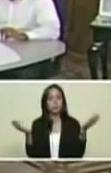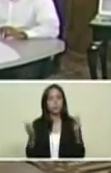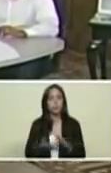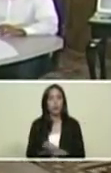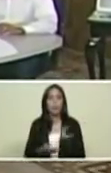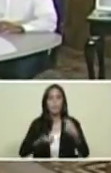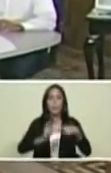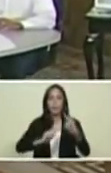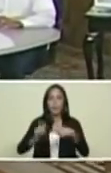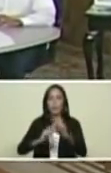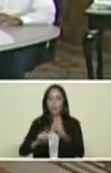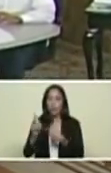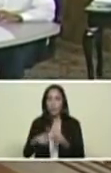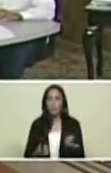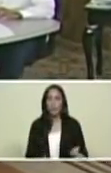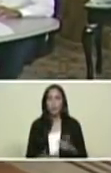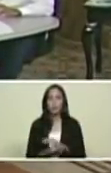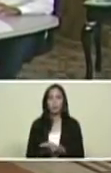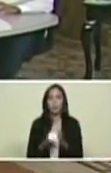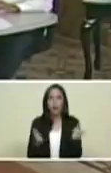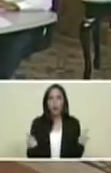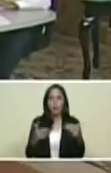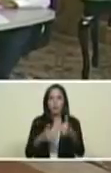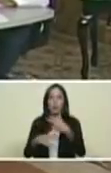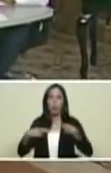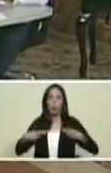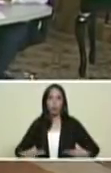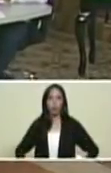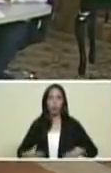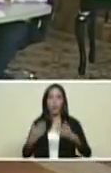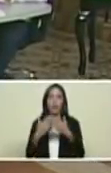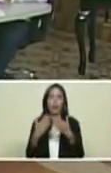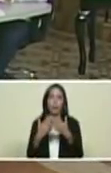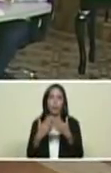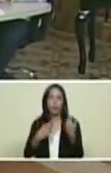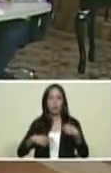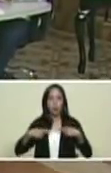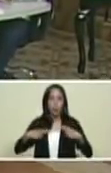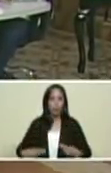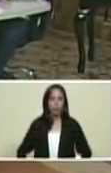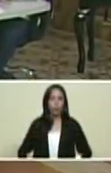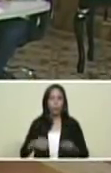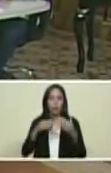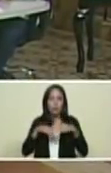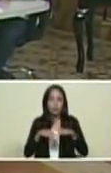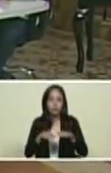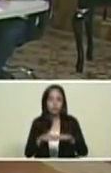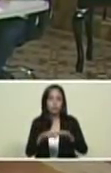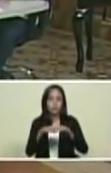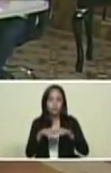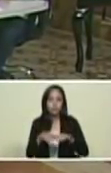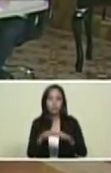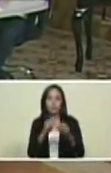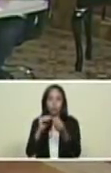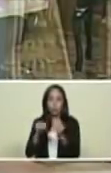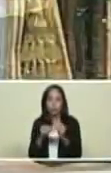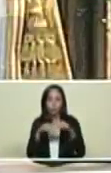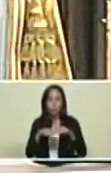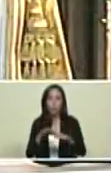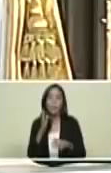venta del kit de uniforme escolar, elaborado por madres